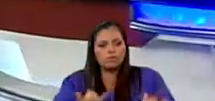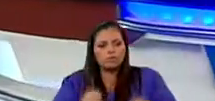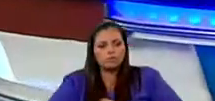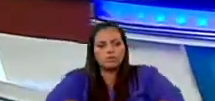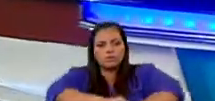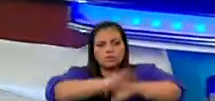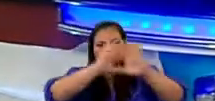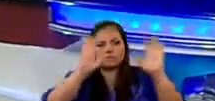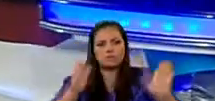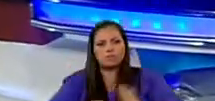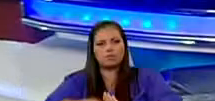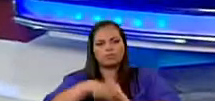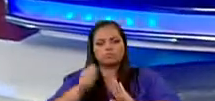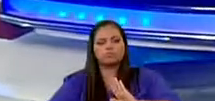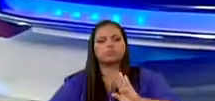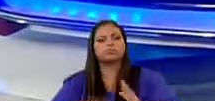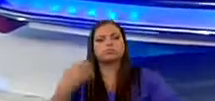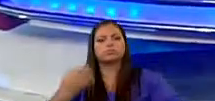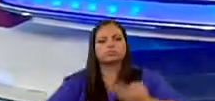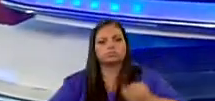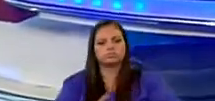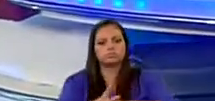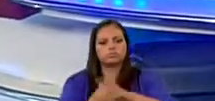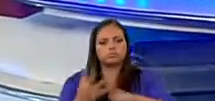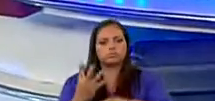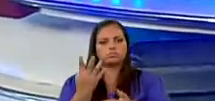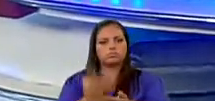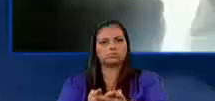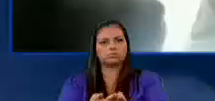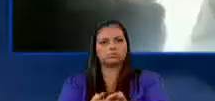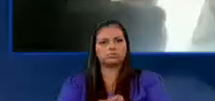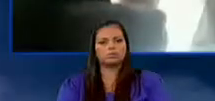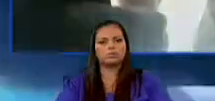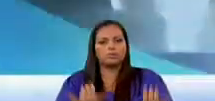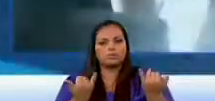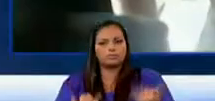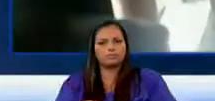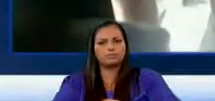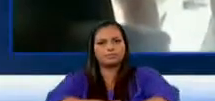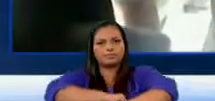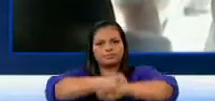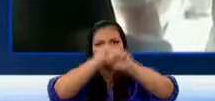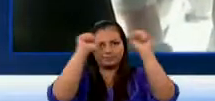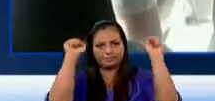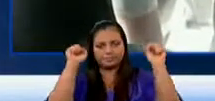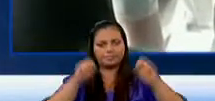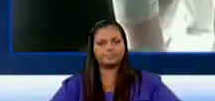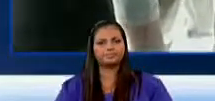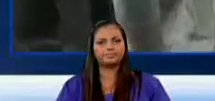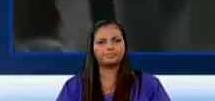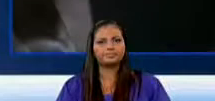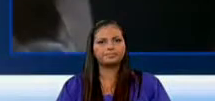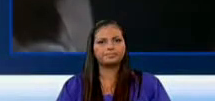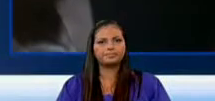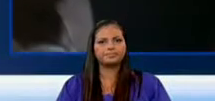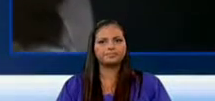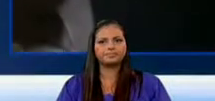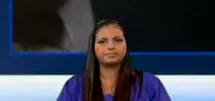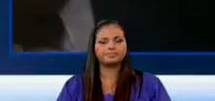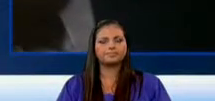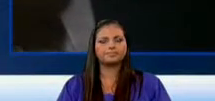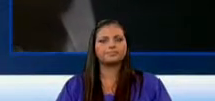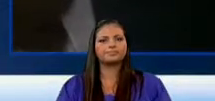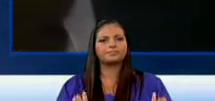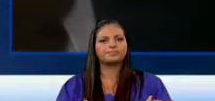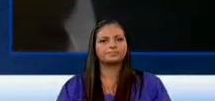flagrancia contra los detenidos en este caso. Esta mañana en la unidad judicial del Cuartel Modelo. Vamos al corte,